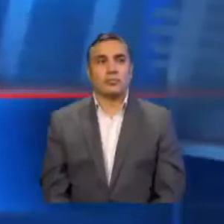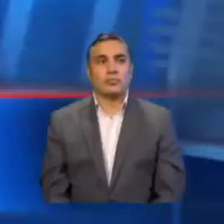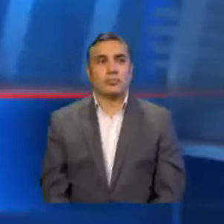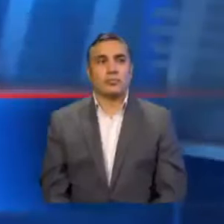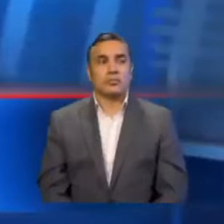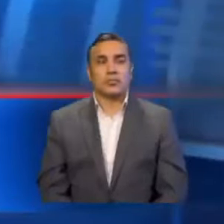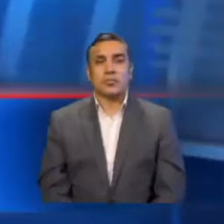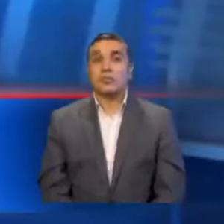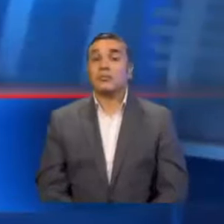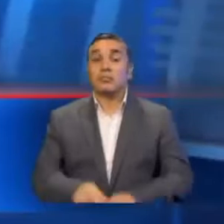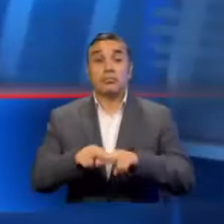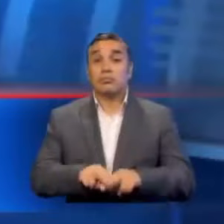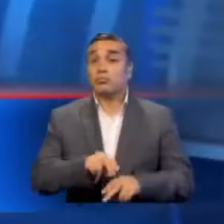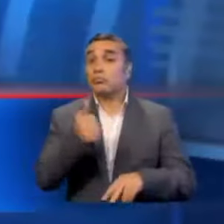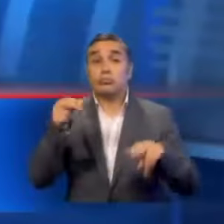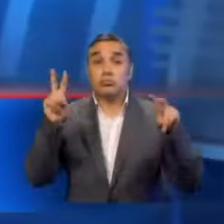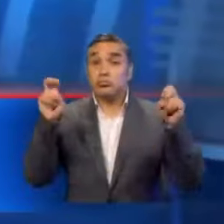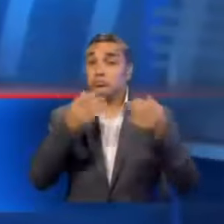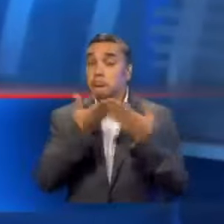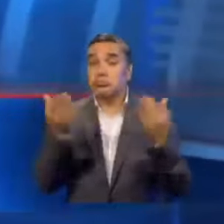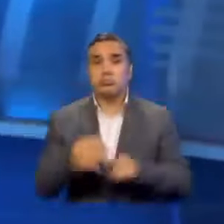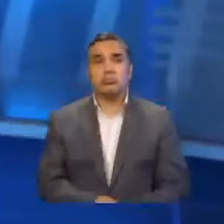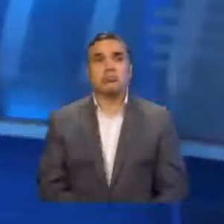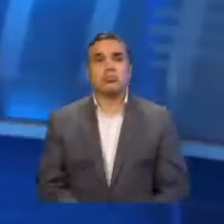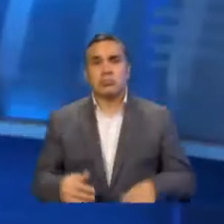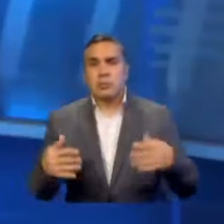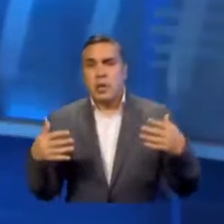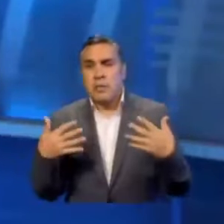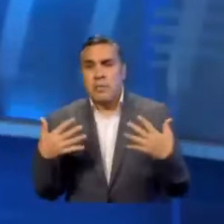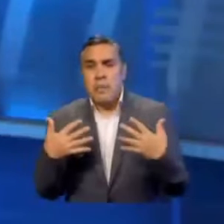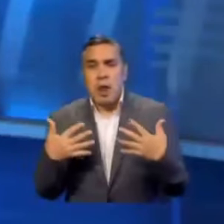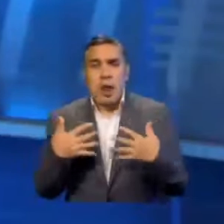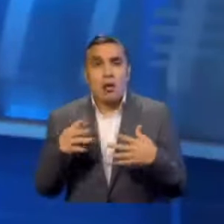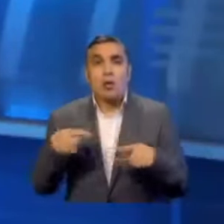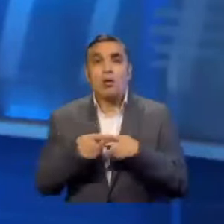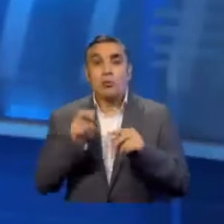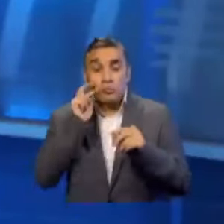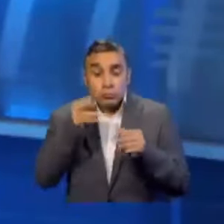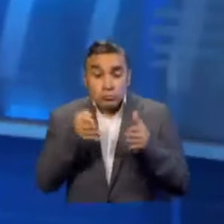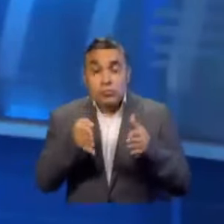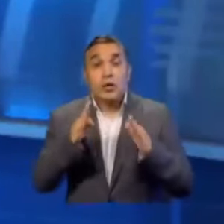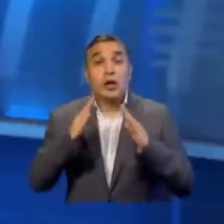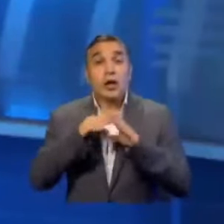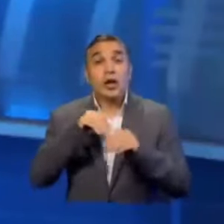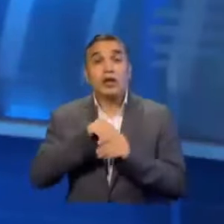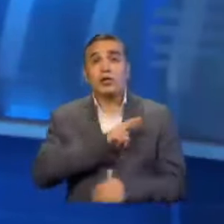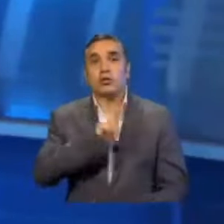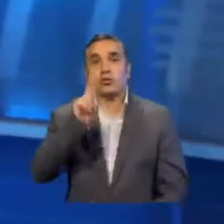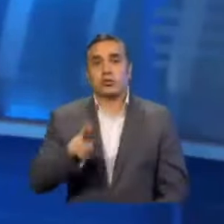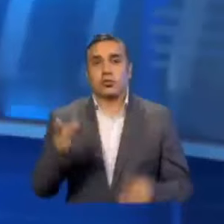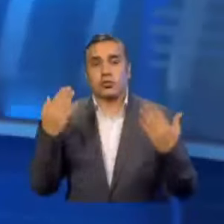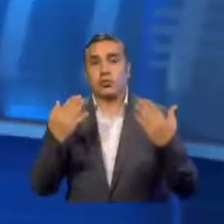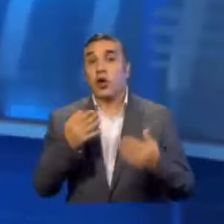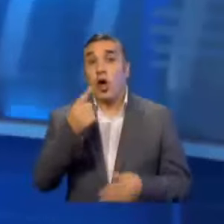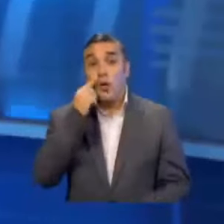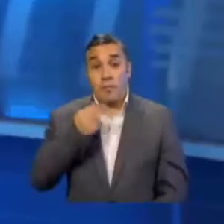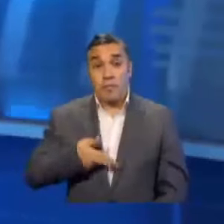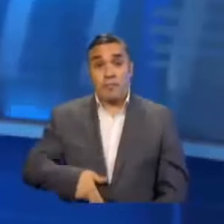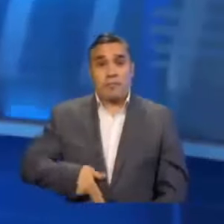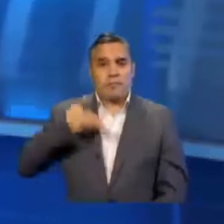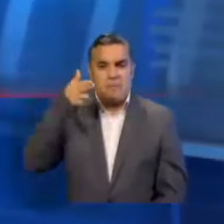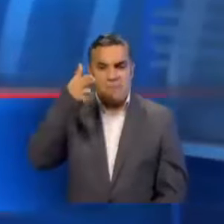Mientras tanto, revisamos otros temas. Pánico durante velorio en una vivienda en el sur de Guayaquil. Pistoleros